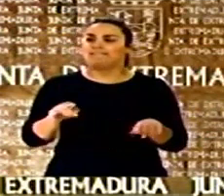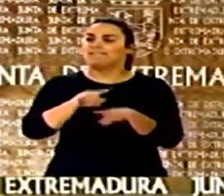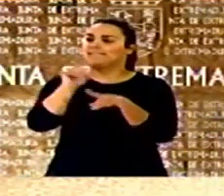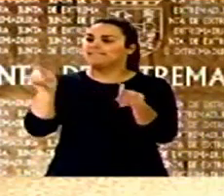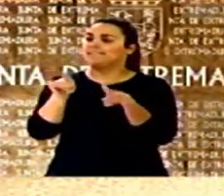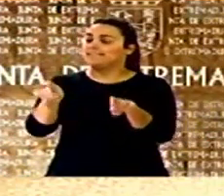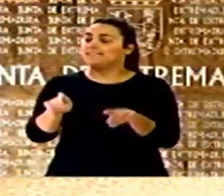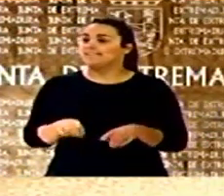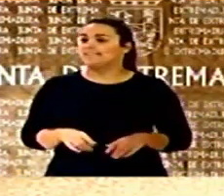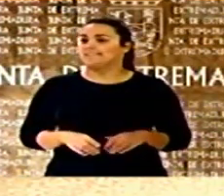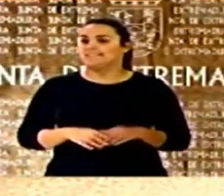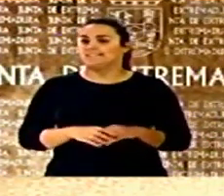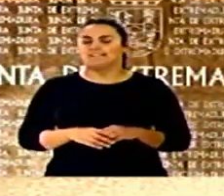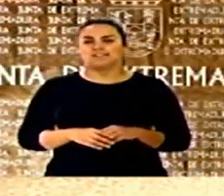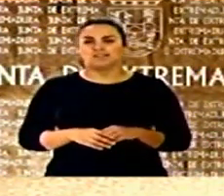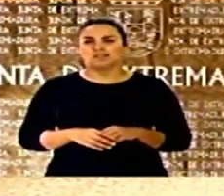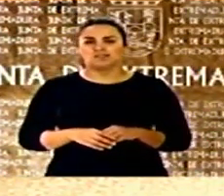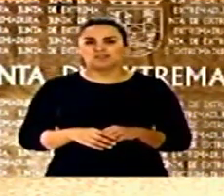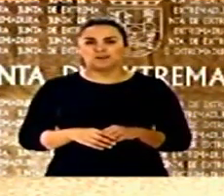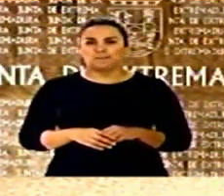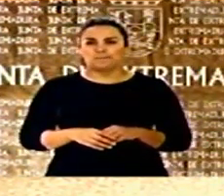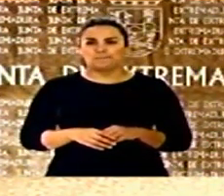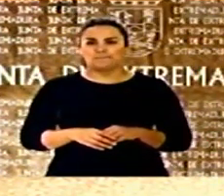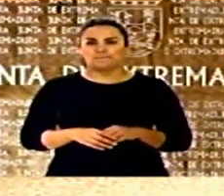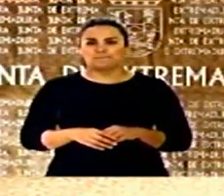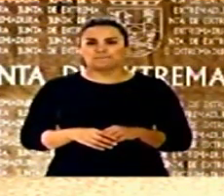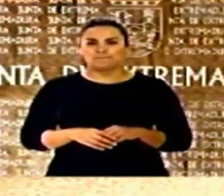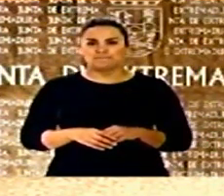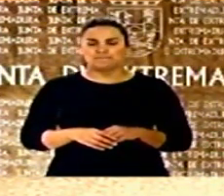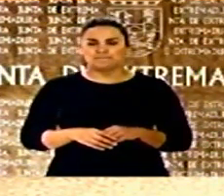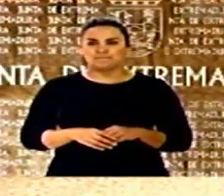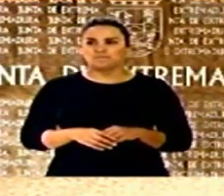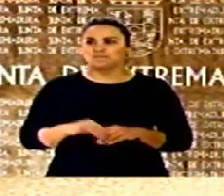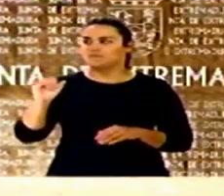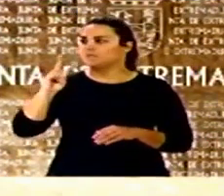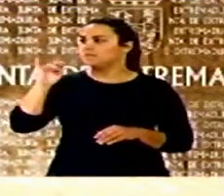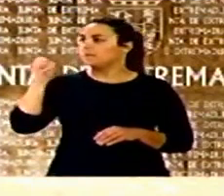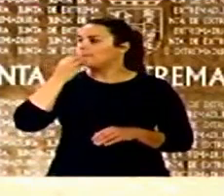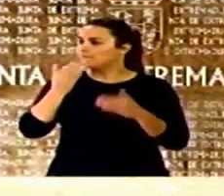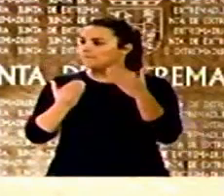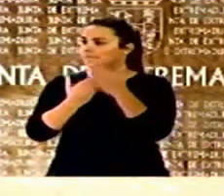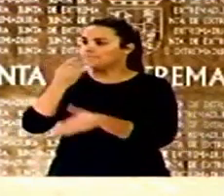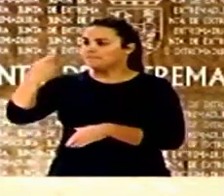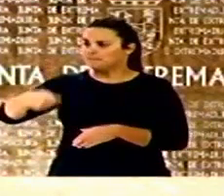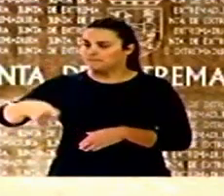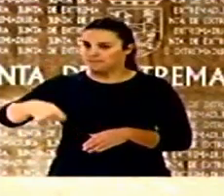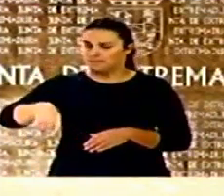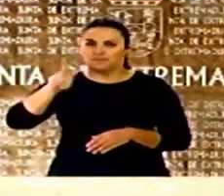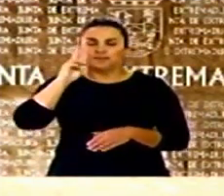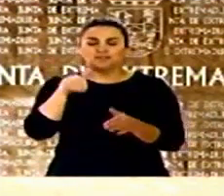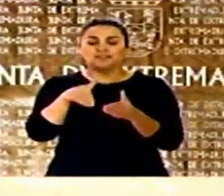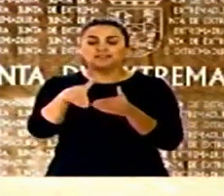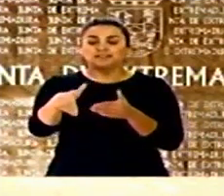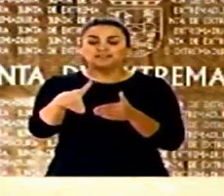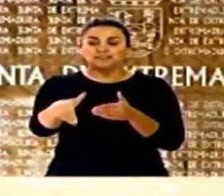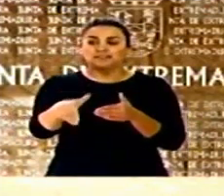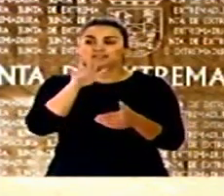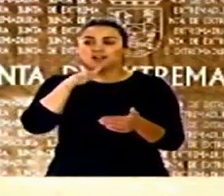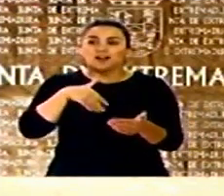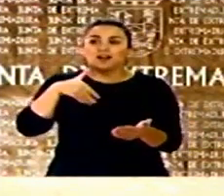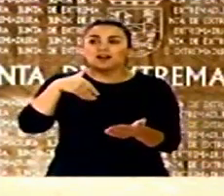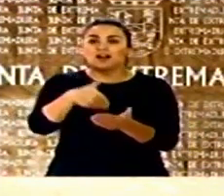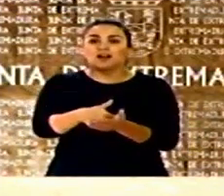la gente no viene a montar plantas fotovoltaicas aquí por casualidad, vienen por el tiempo de respuesta aparte de que tengamos sol y agua, por